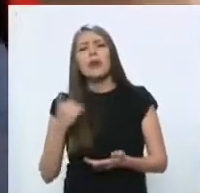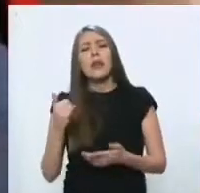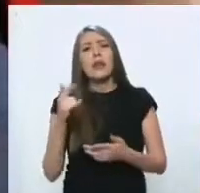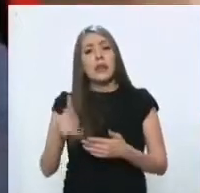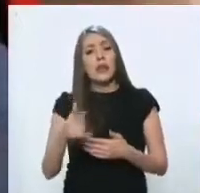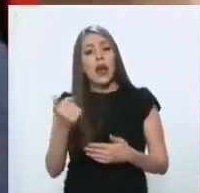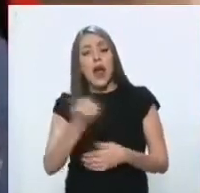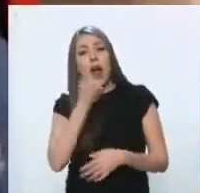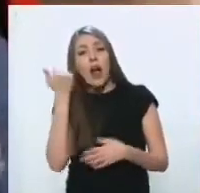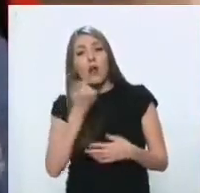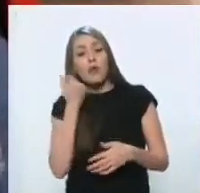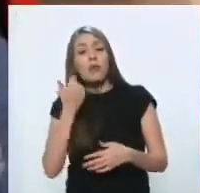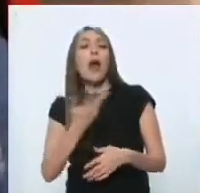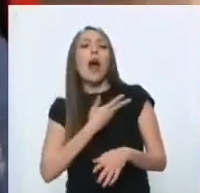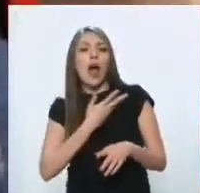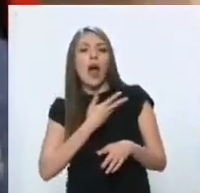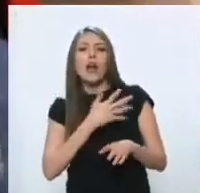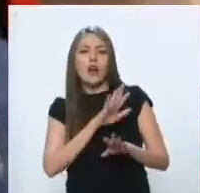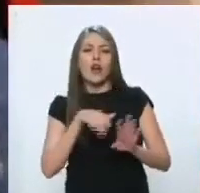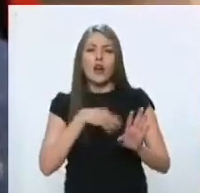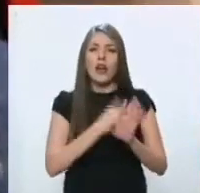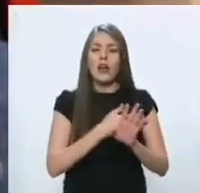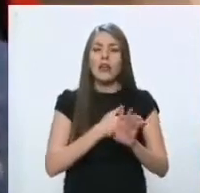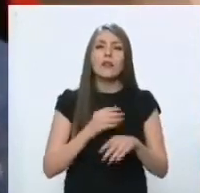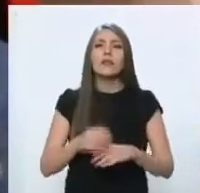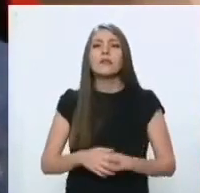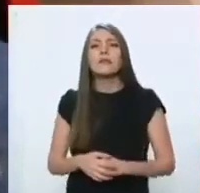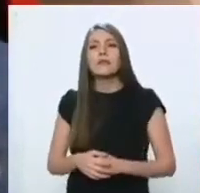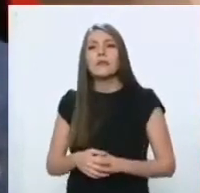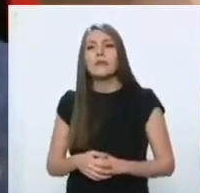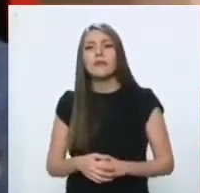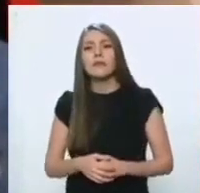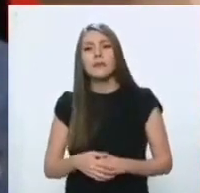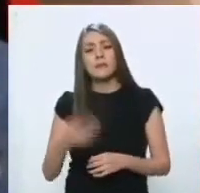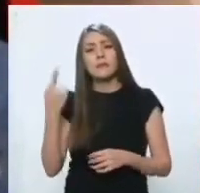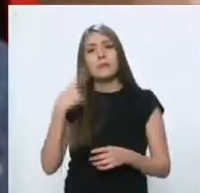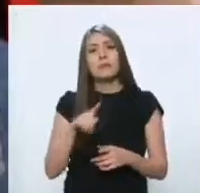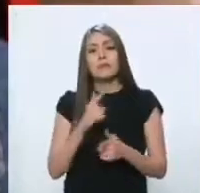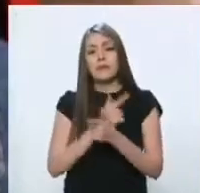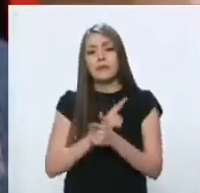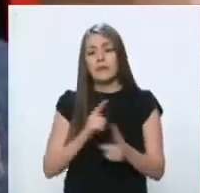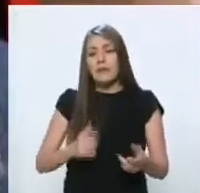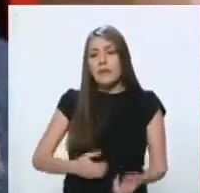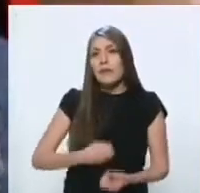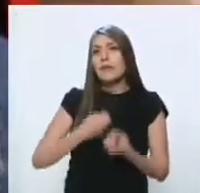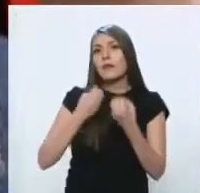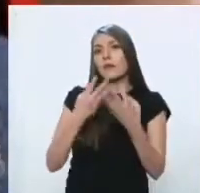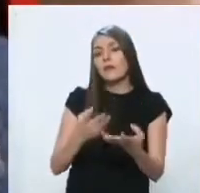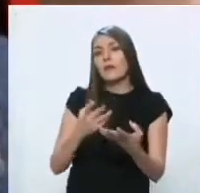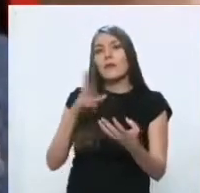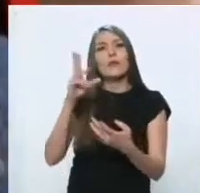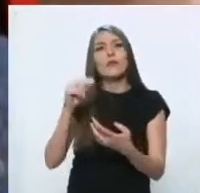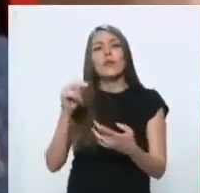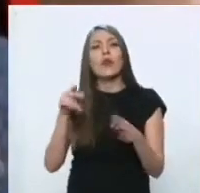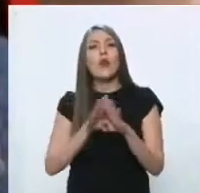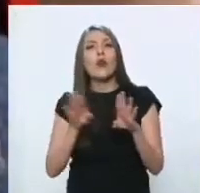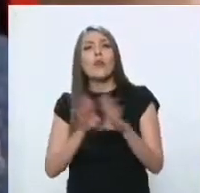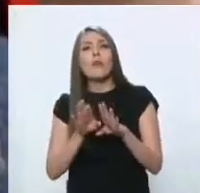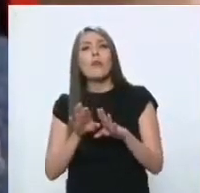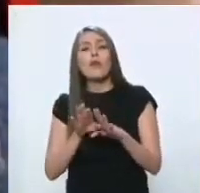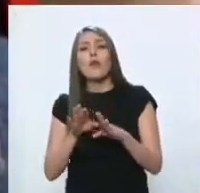contra. El asunto es que la libertad de expresión no incluye la aprobación unánime de lo que uno